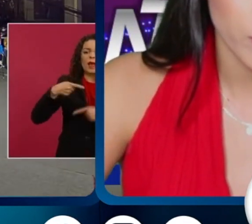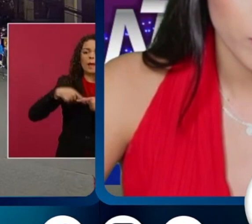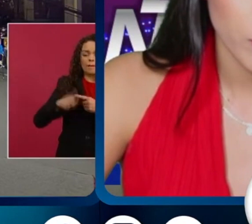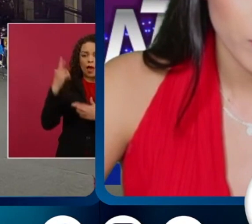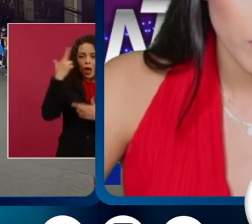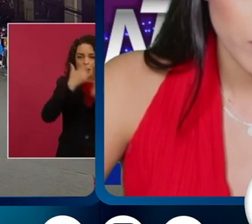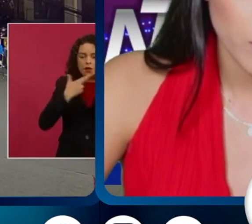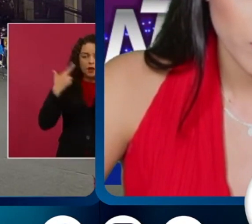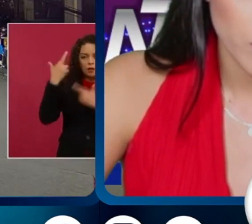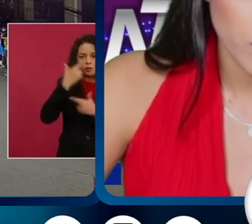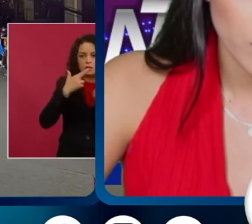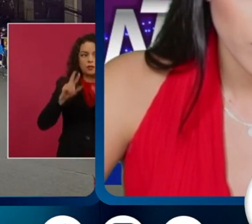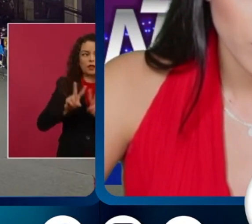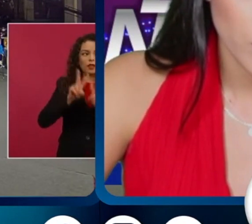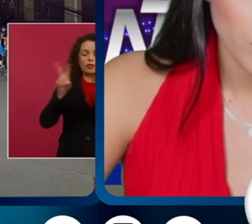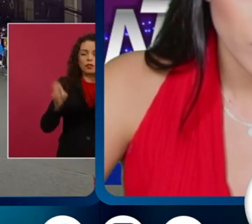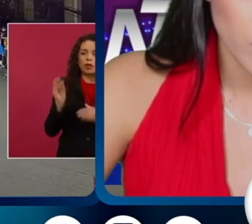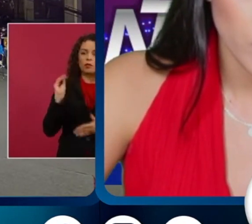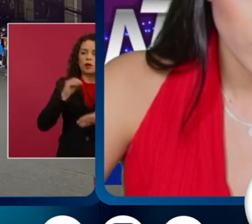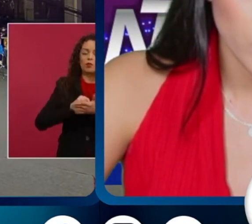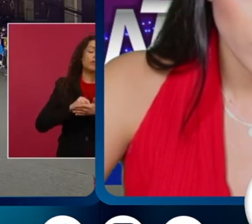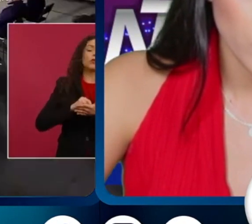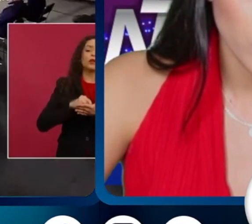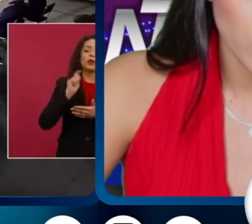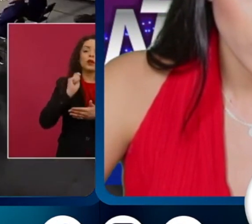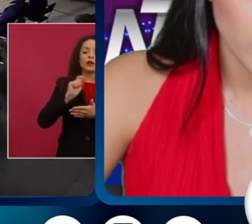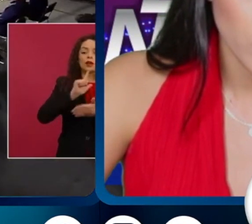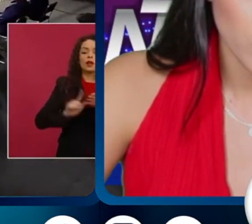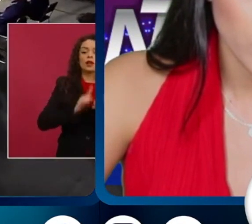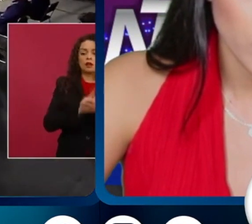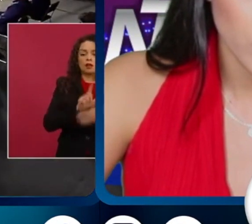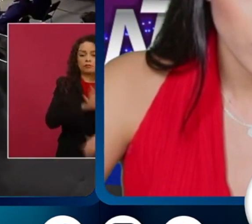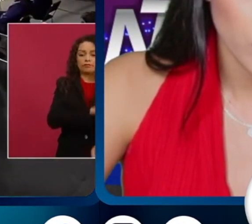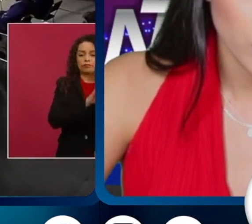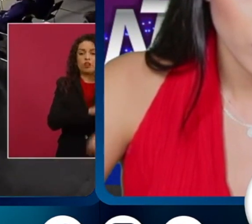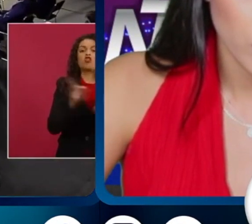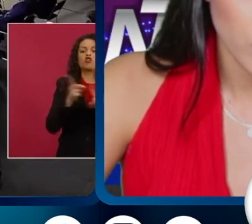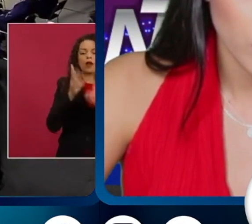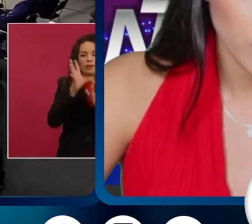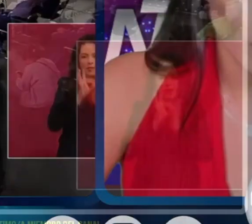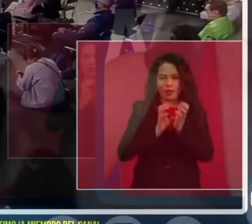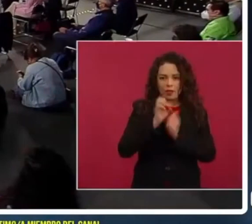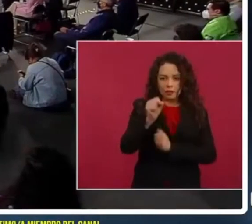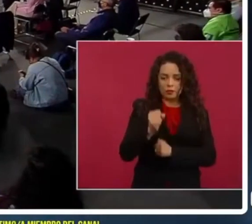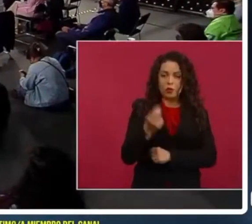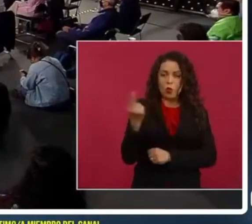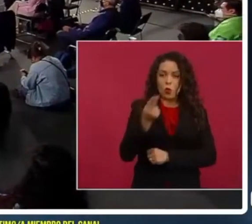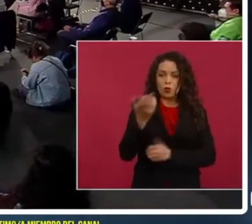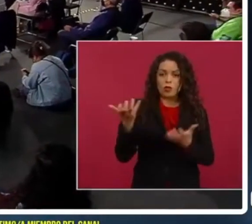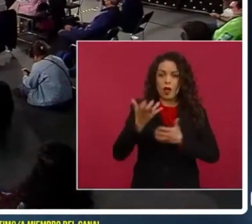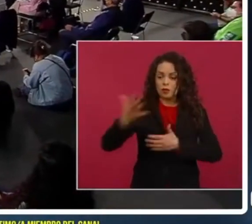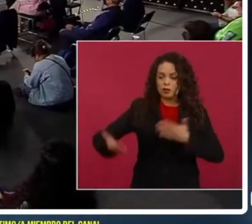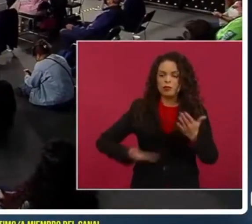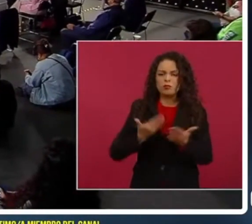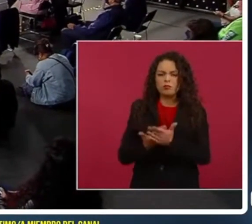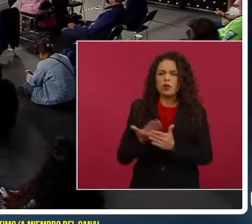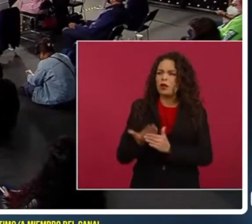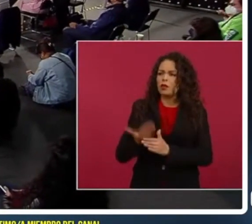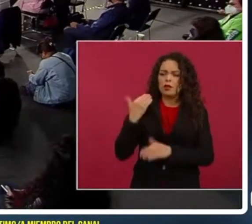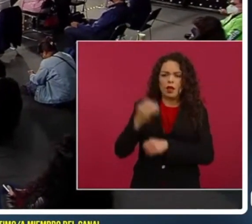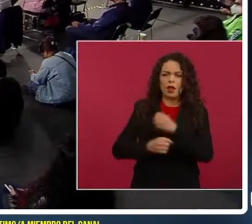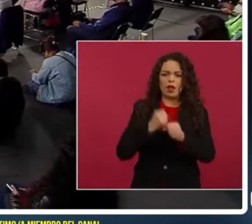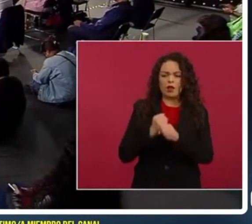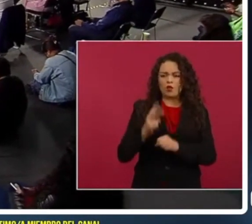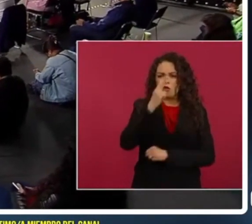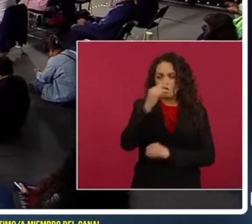la constitucionalidad de las reformas a la ley de la industria eléctrica que usted promovió en el 2021 y que